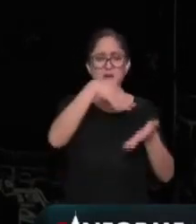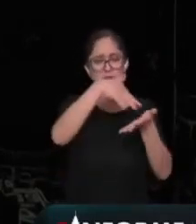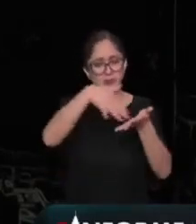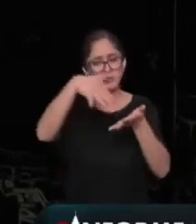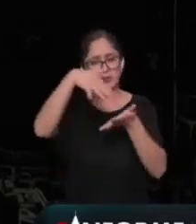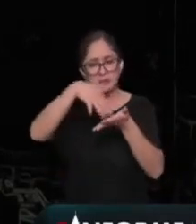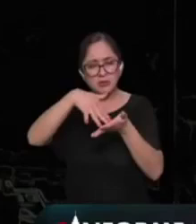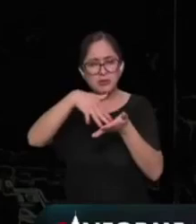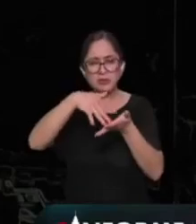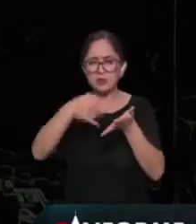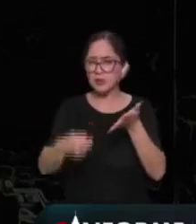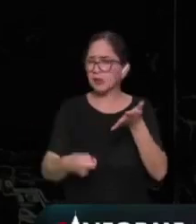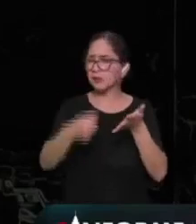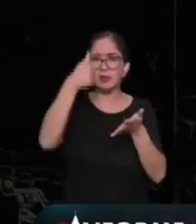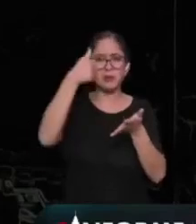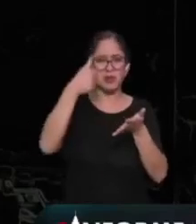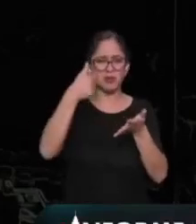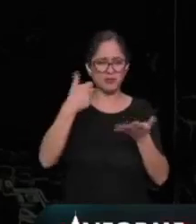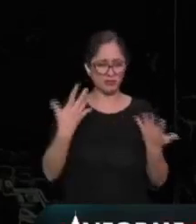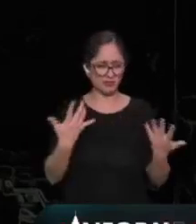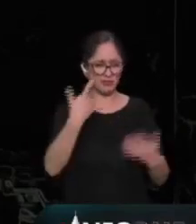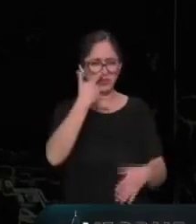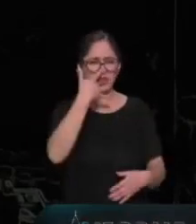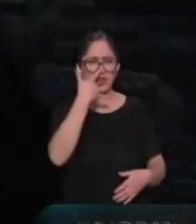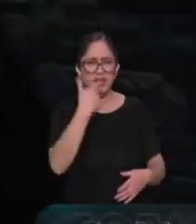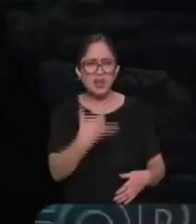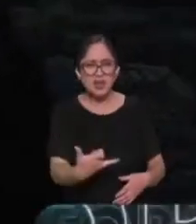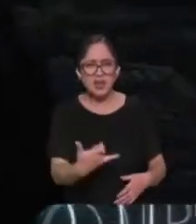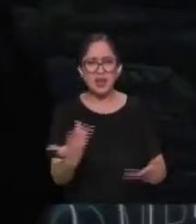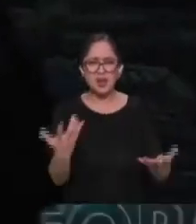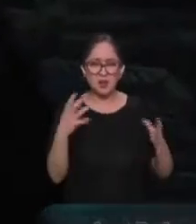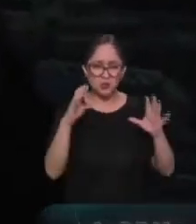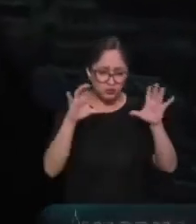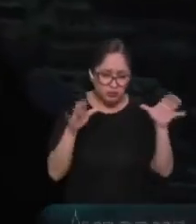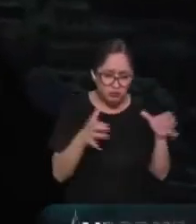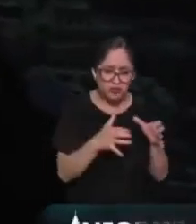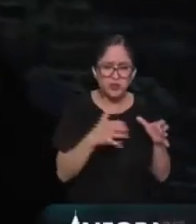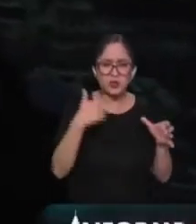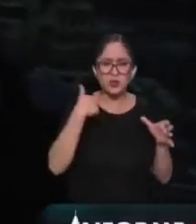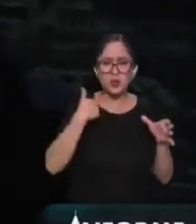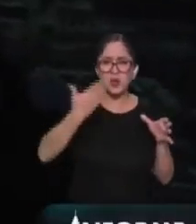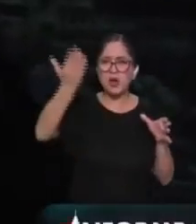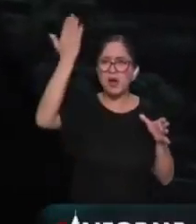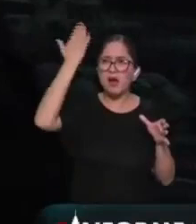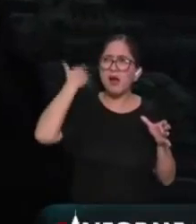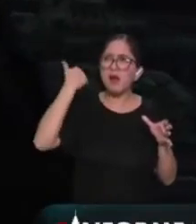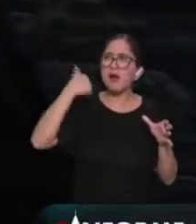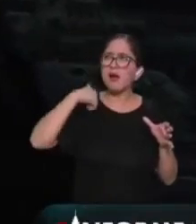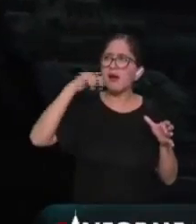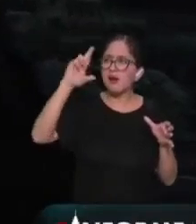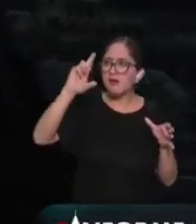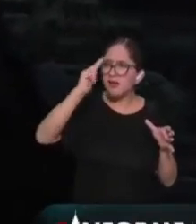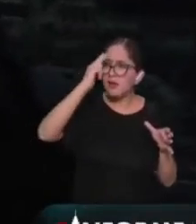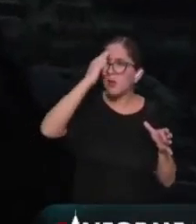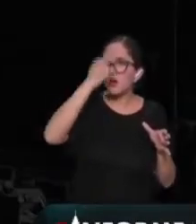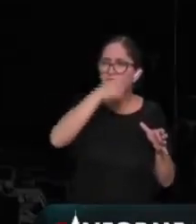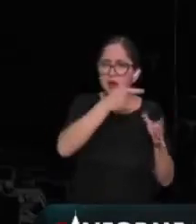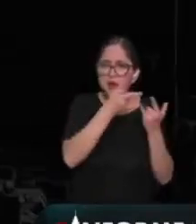primera vez y es una historia como salida de Corín Tellado, ¿no? Cuando recuerdo que yo leía esas historias, todo